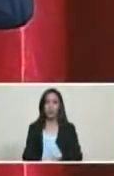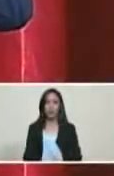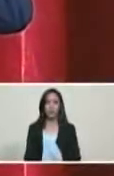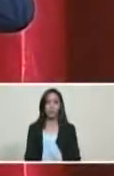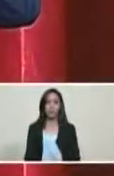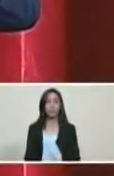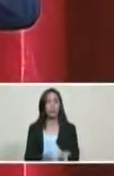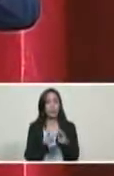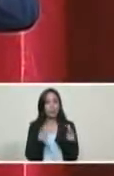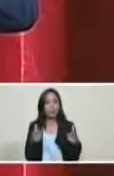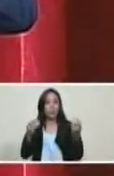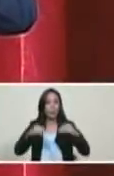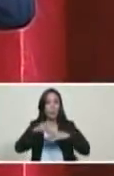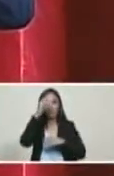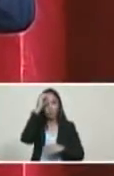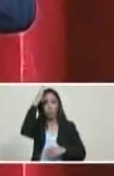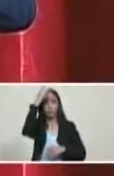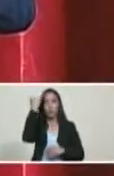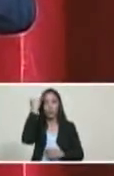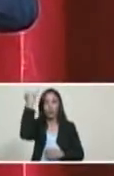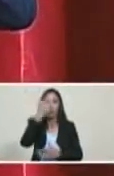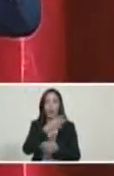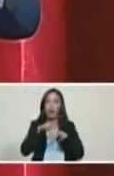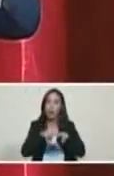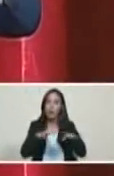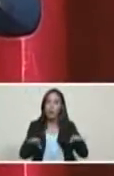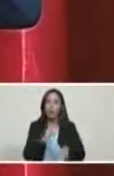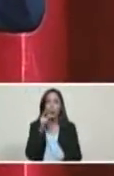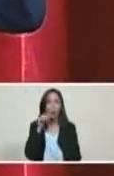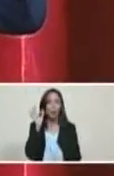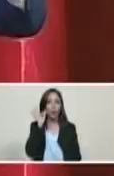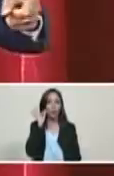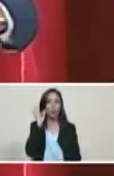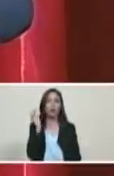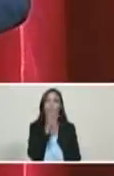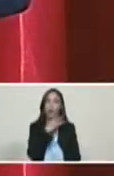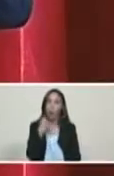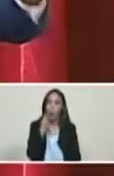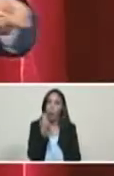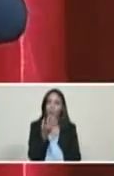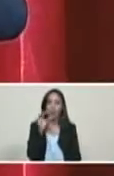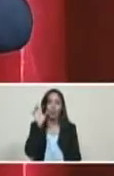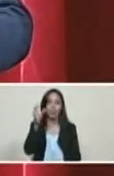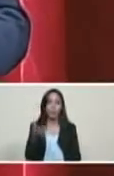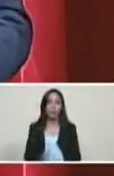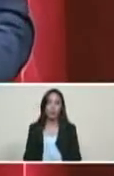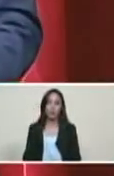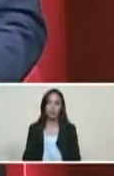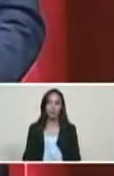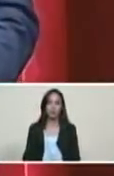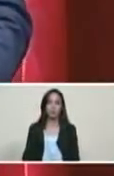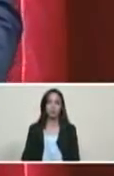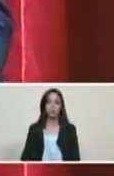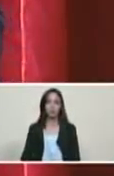para ampliar el conocimiento de nuestros niños, niñas, nuestros jóvenes, de nuestra sociedad en general,